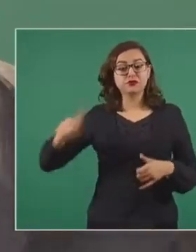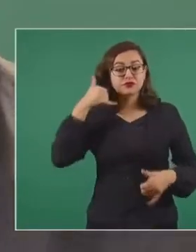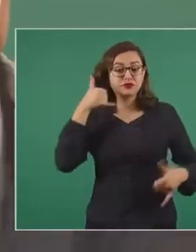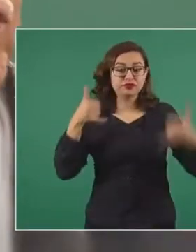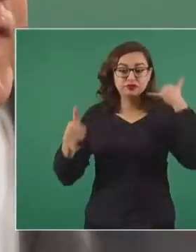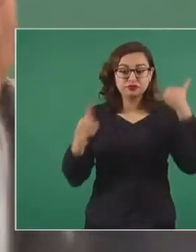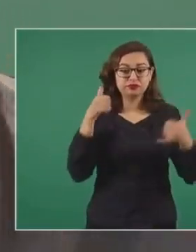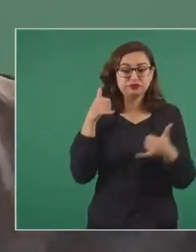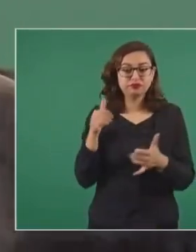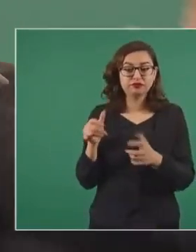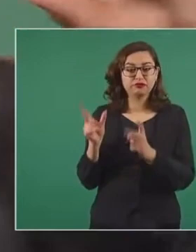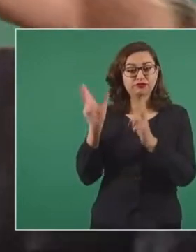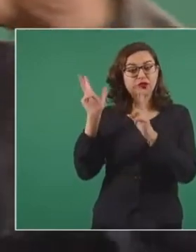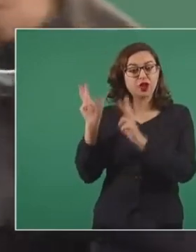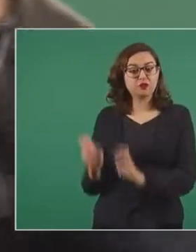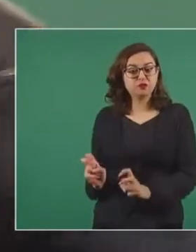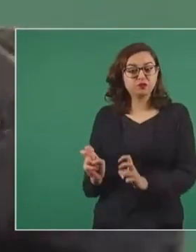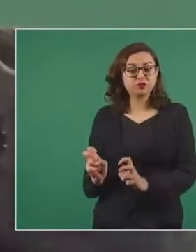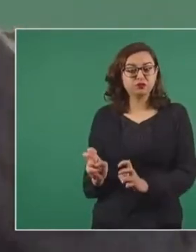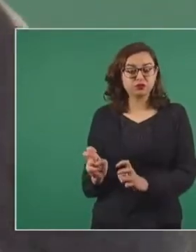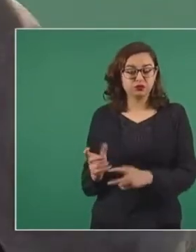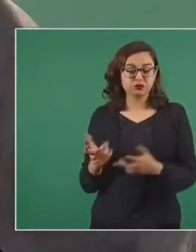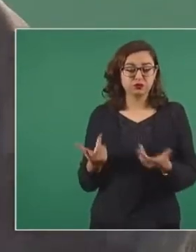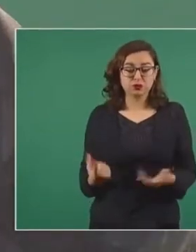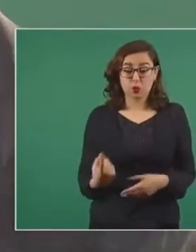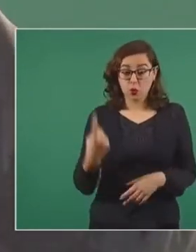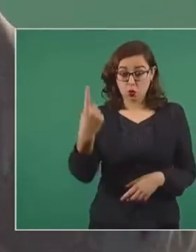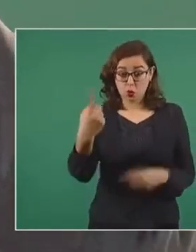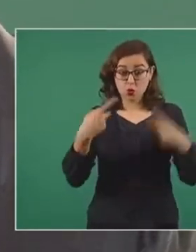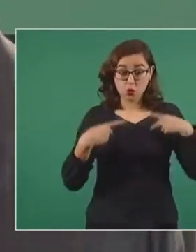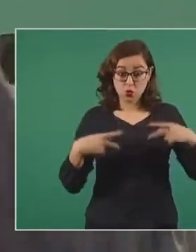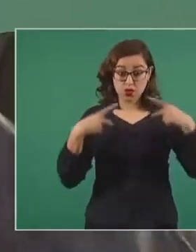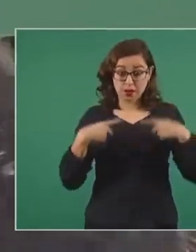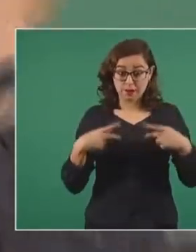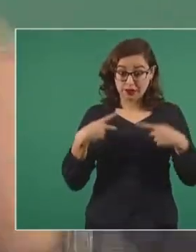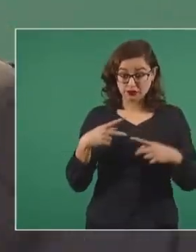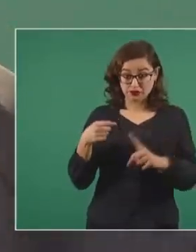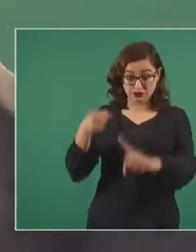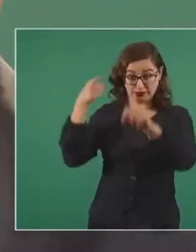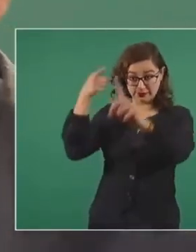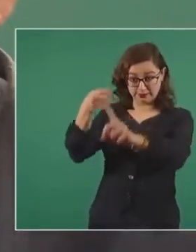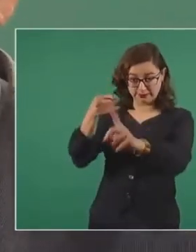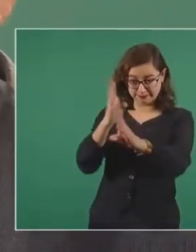no solo de la persona que era el blanco,